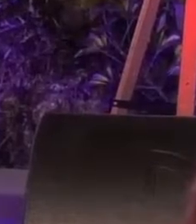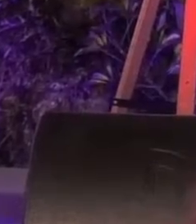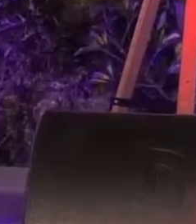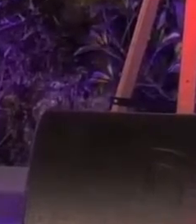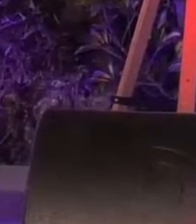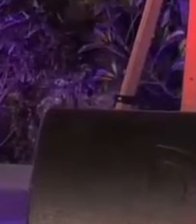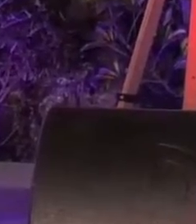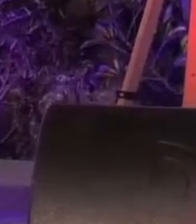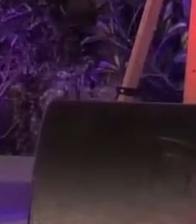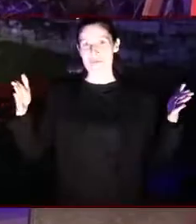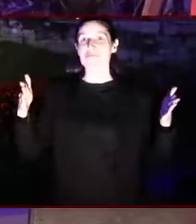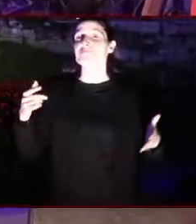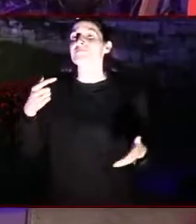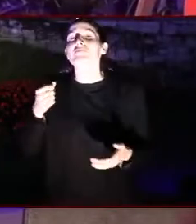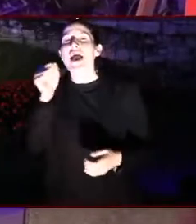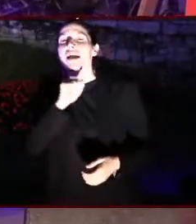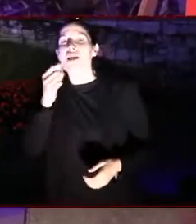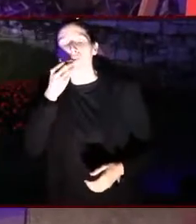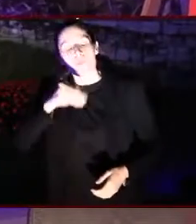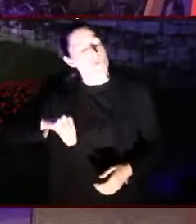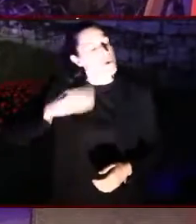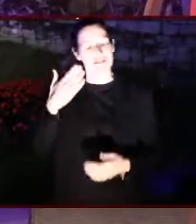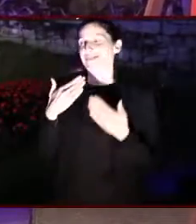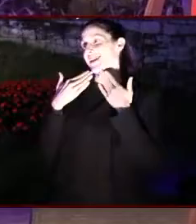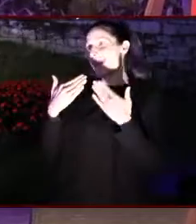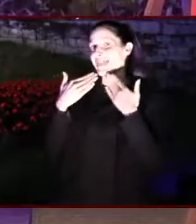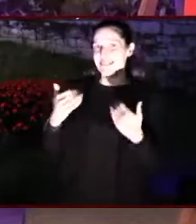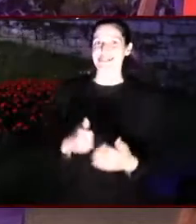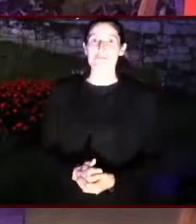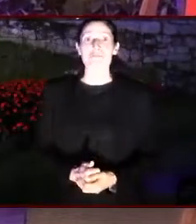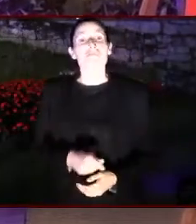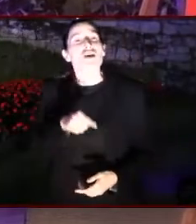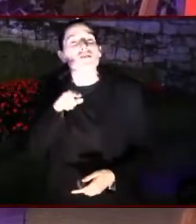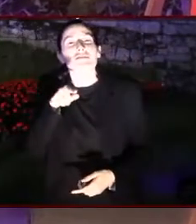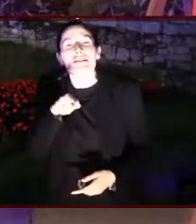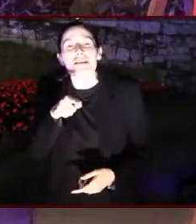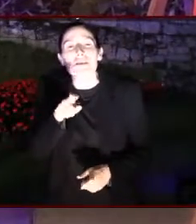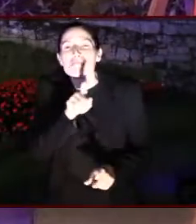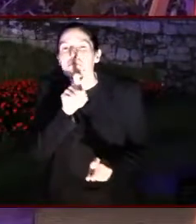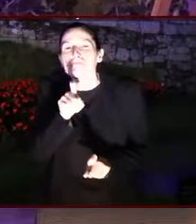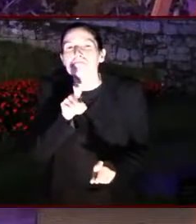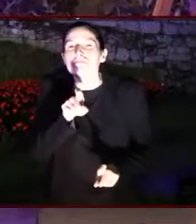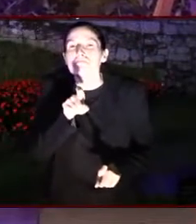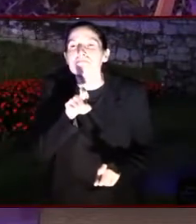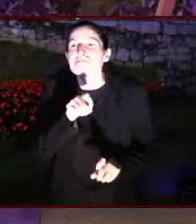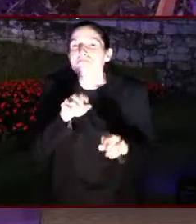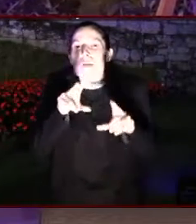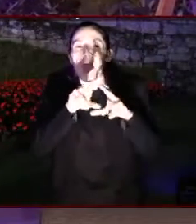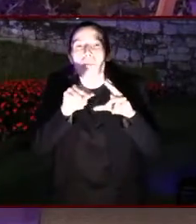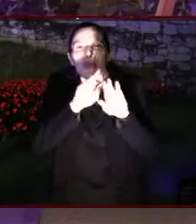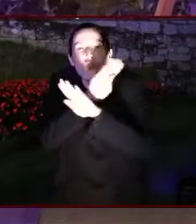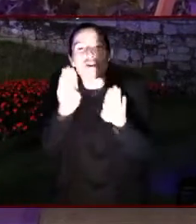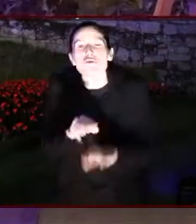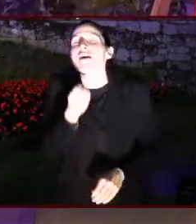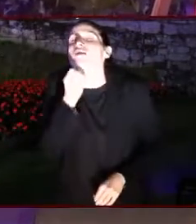sí. A canción é estupenda. Moitas grazas. Pero, bueno, a ti que che pareceu o resultado do videoclip da